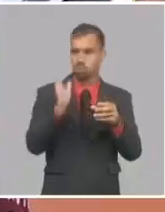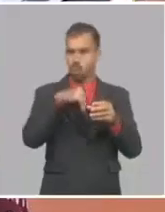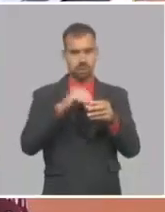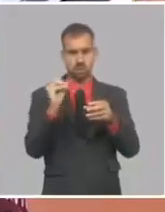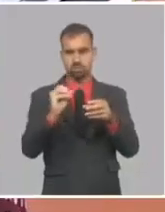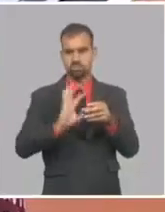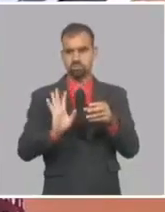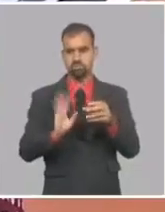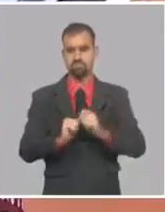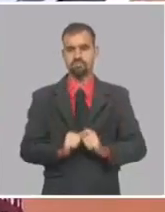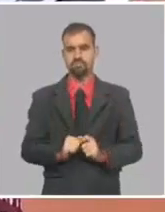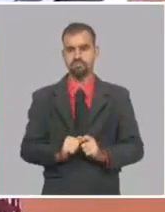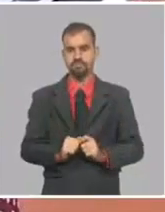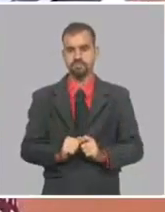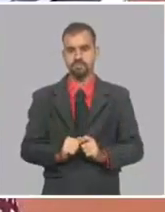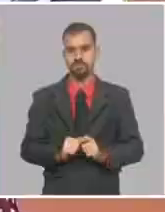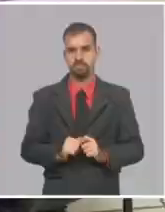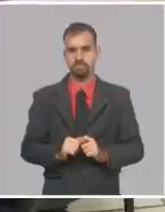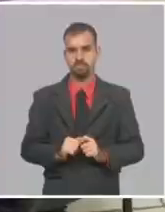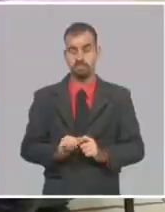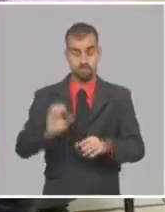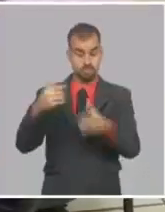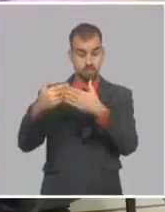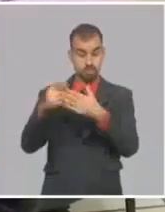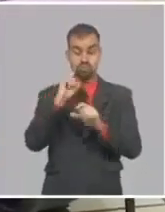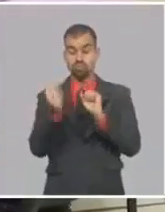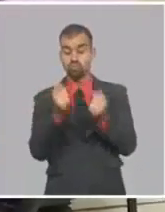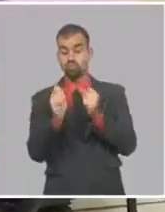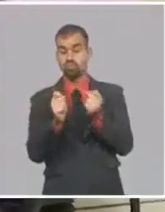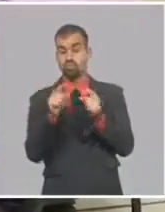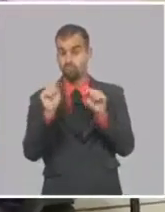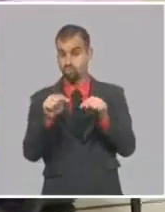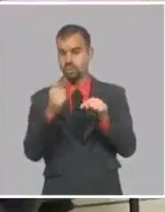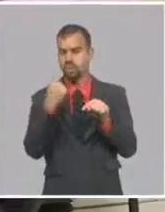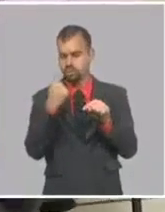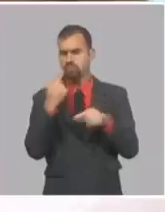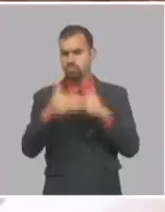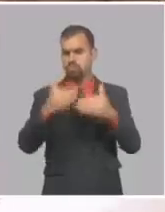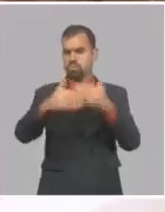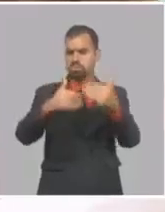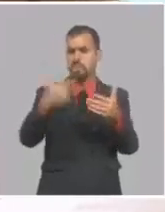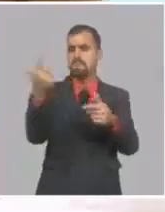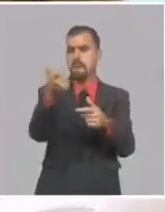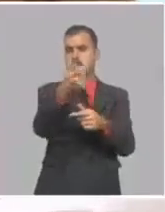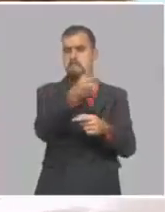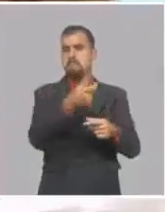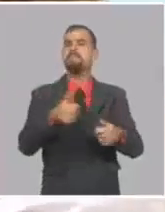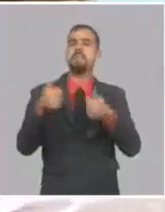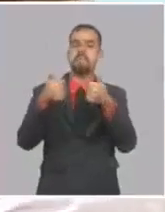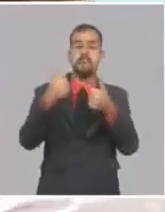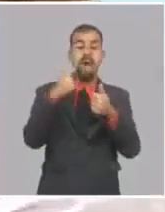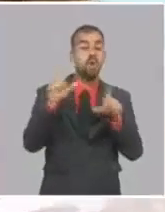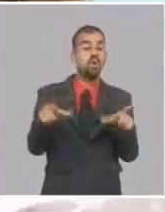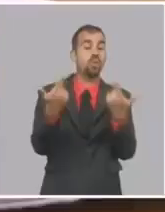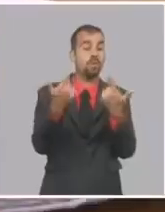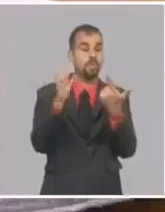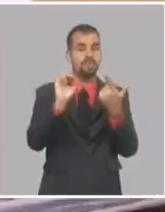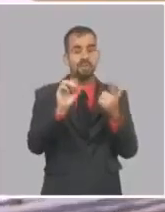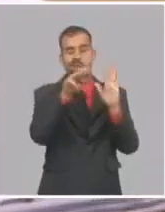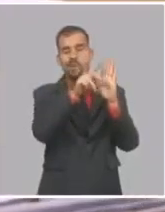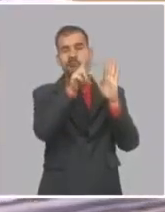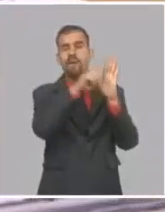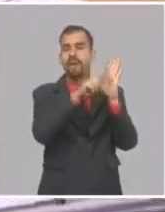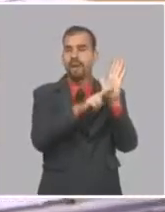vacunación. La autoridad reguladora inspeccionó el desempeño de las buenas prácticas clínicas para verificar el cumplimiento del